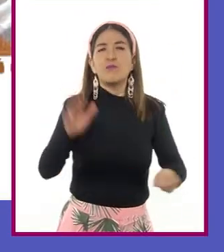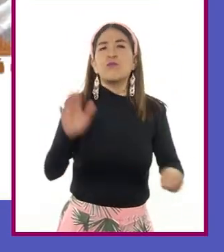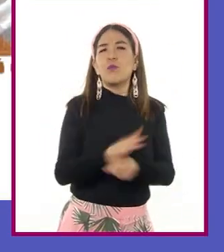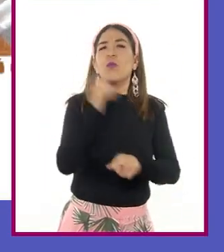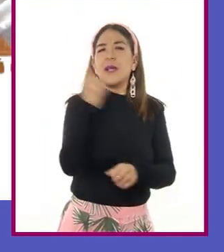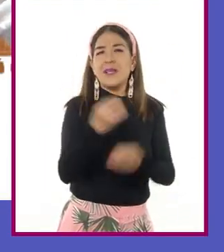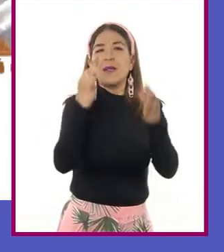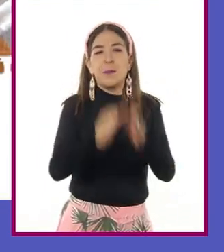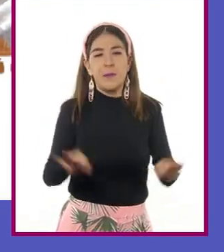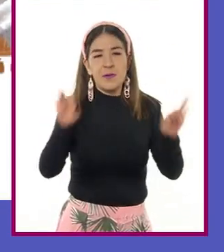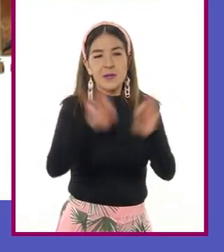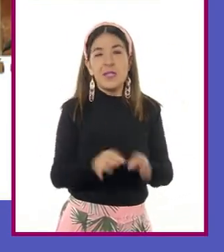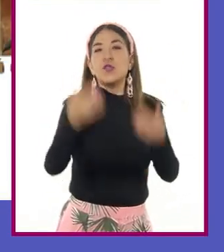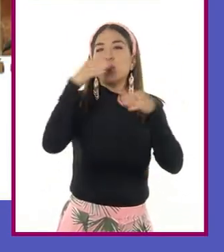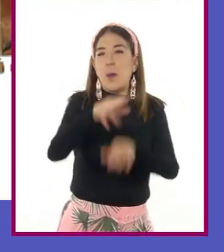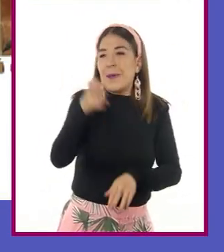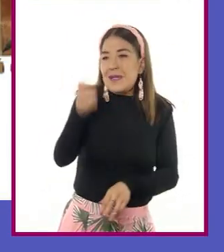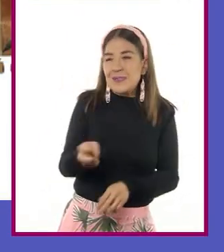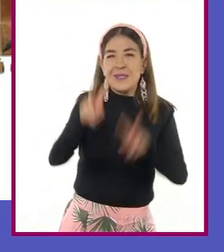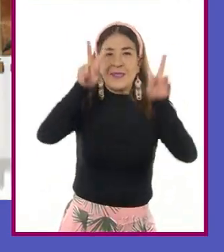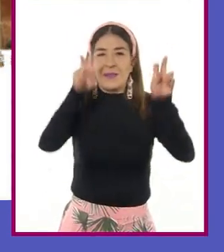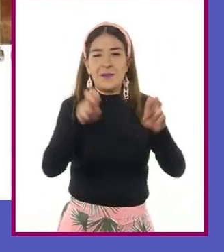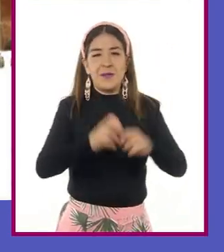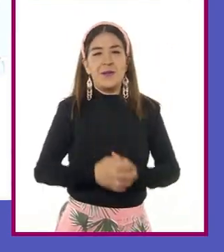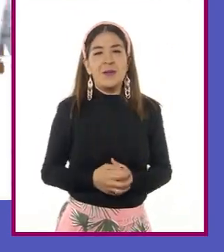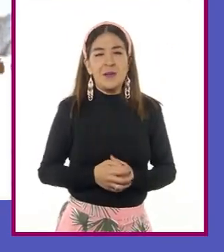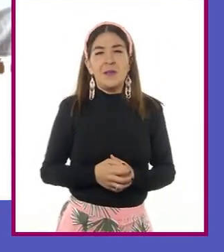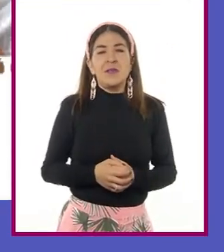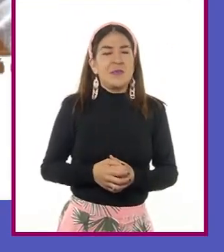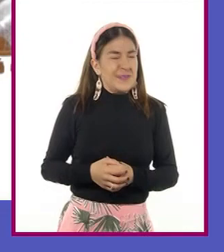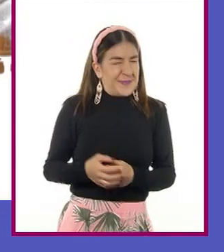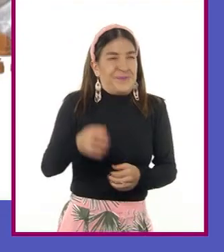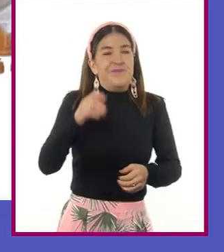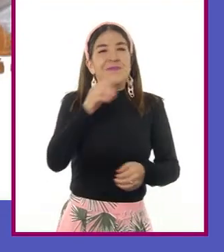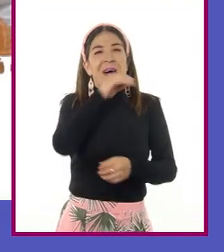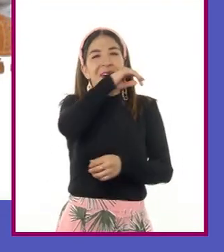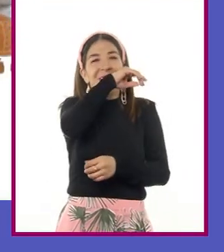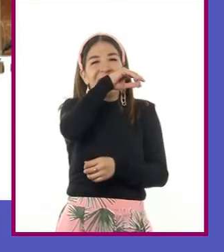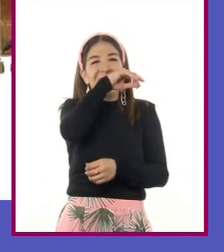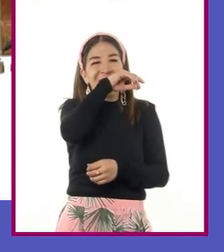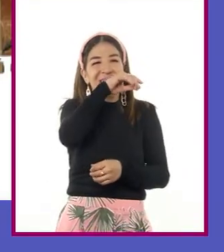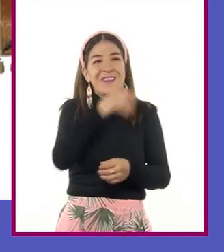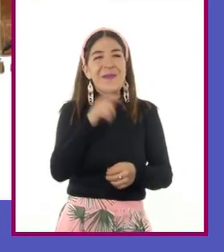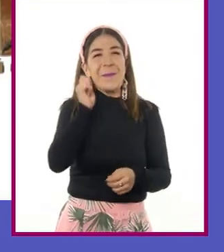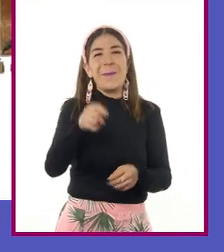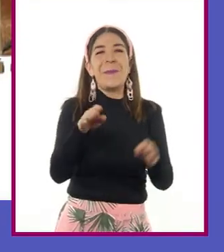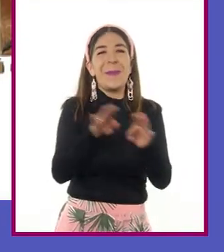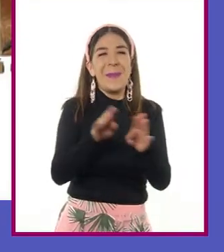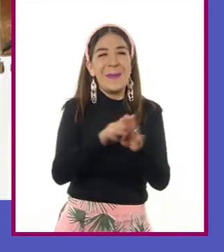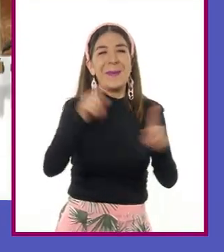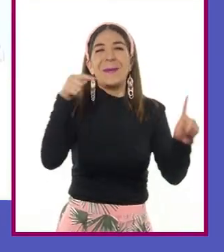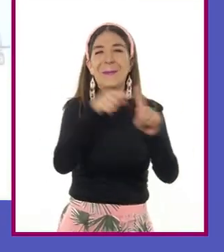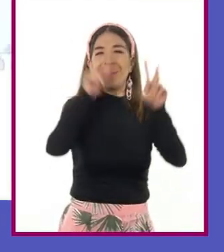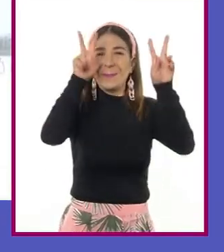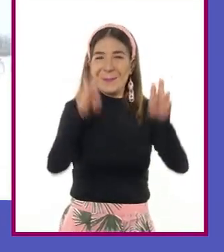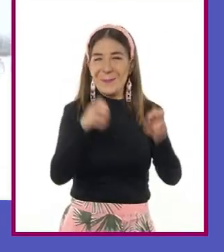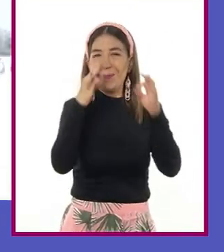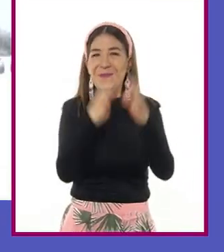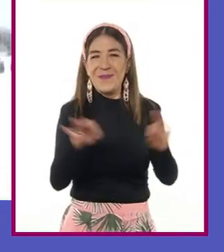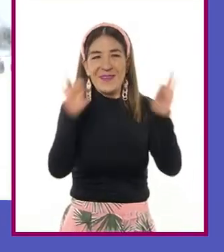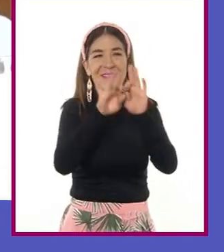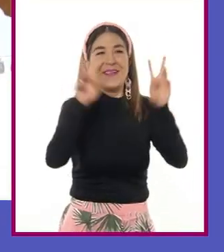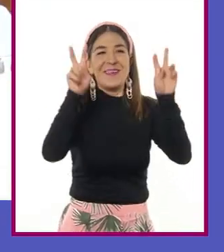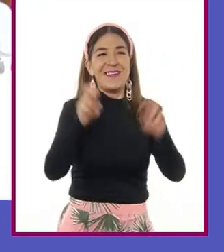es importante saber sobre ese tema? ¿A quién le puede interesar ese tema?